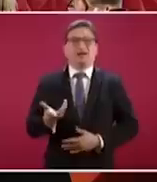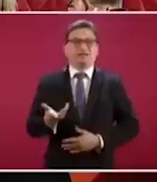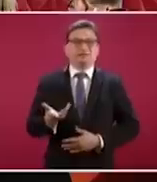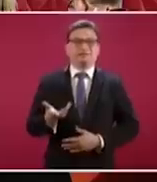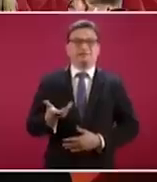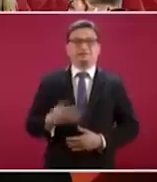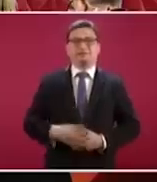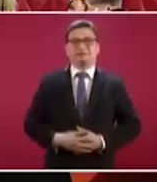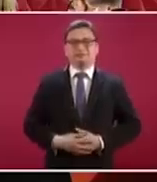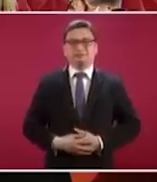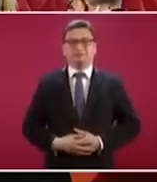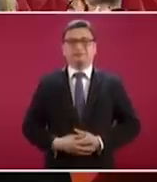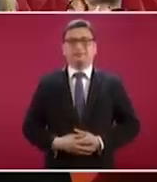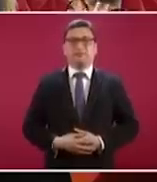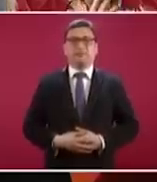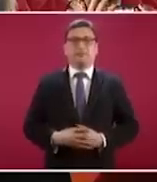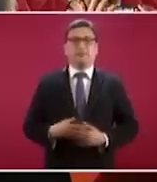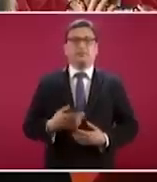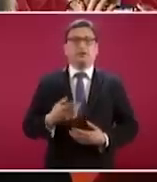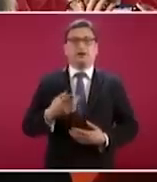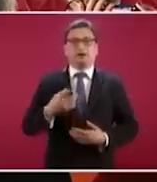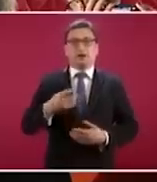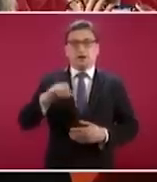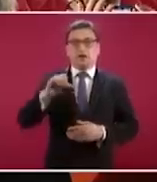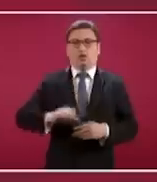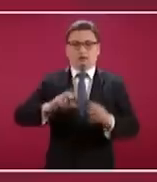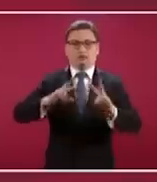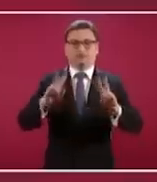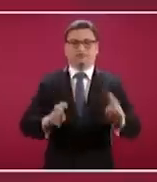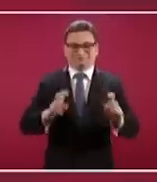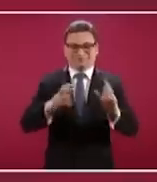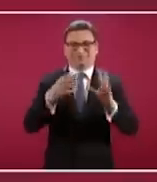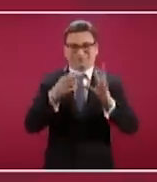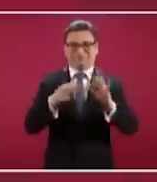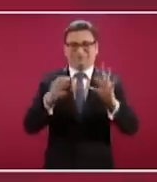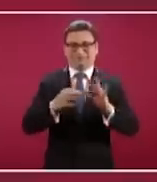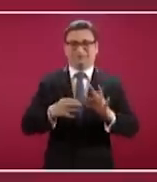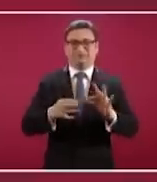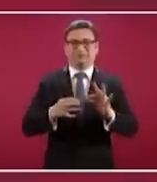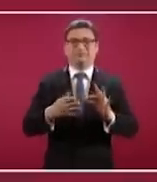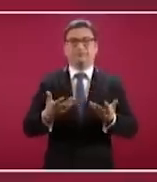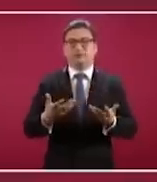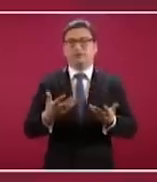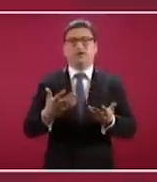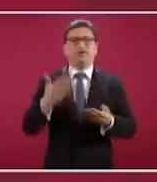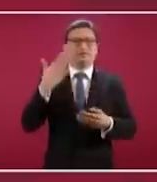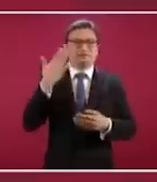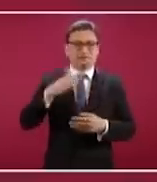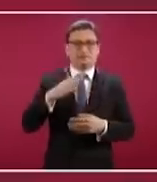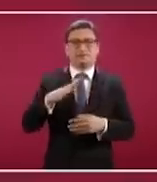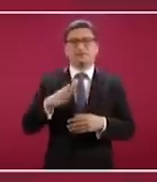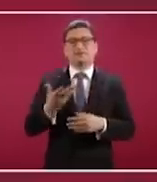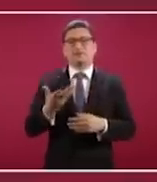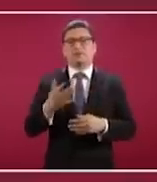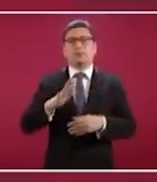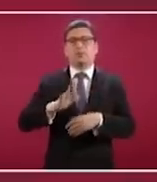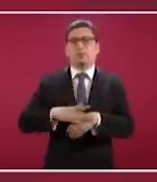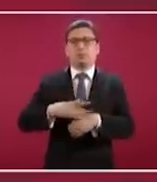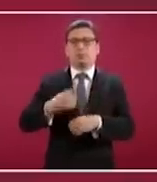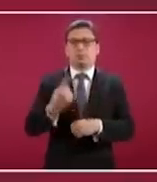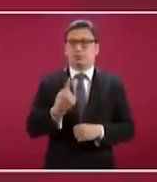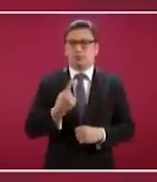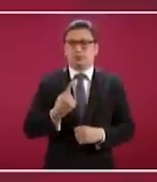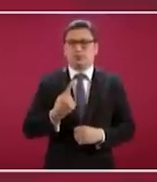Vamos a tratar este tema, sobre todo por las declaraciones que